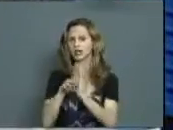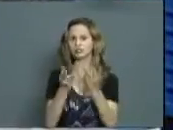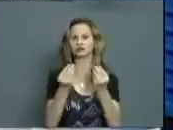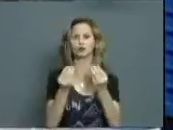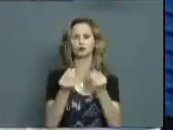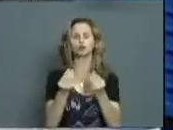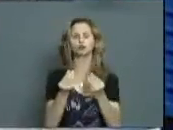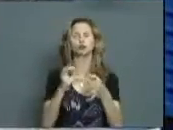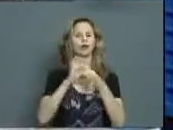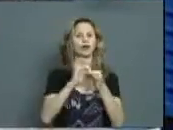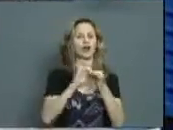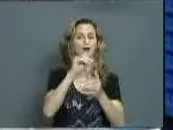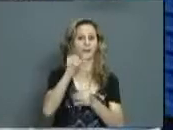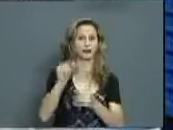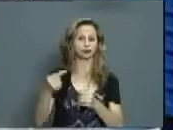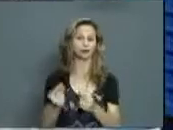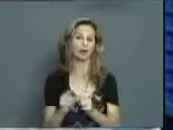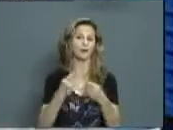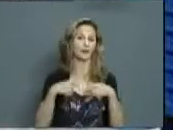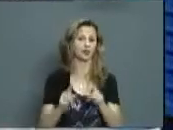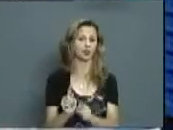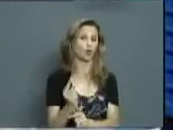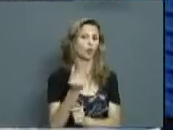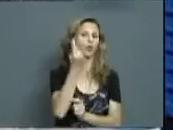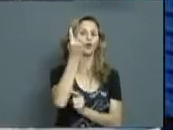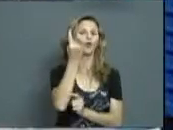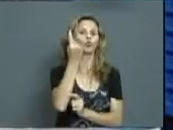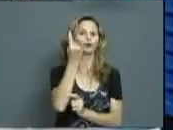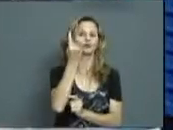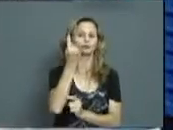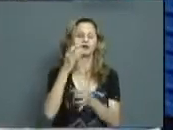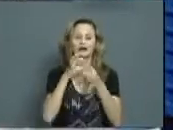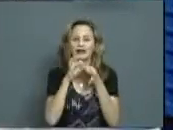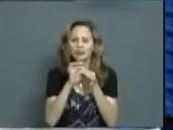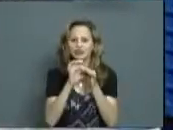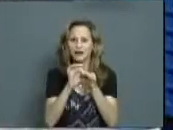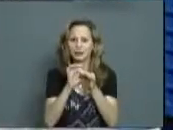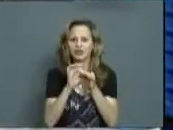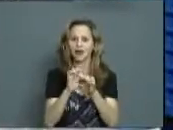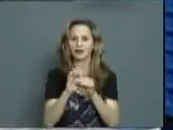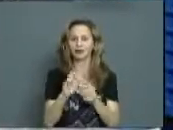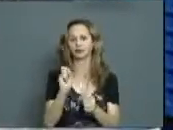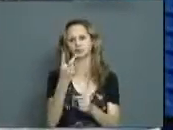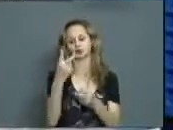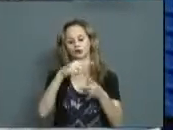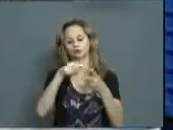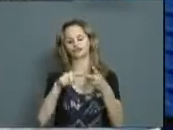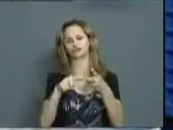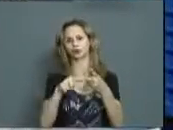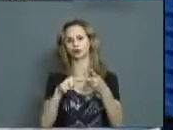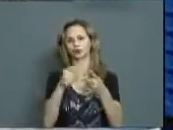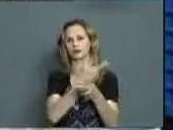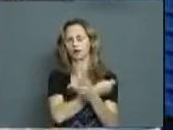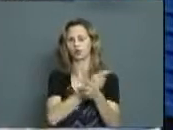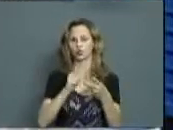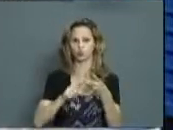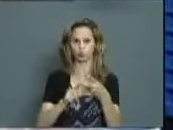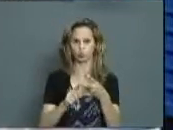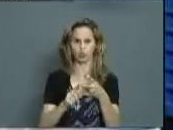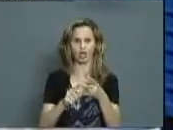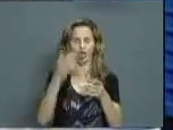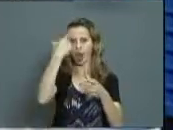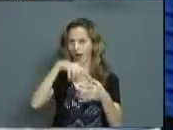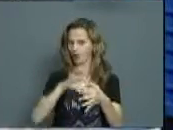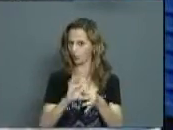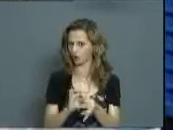el número de graves, solo una persona fue a la terapia intensiva y falleció que había recibido dos dosis de vacuna. En el mes de agosto ninguna